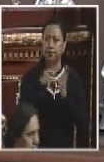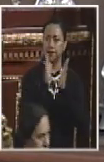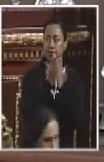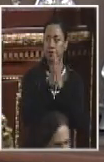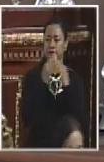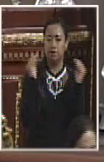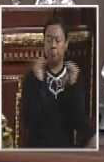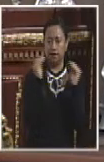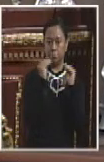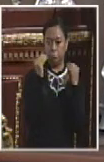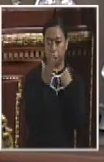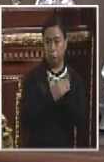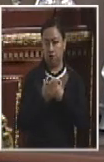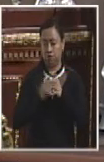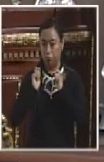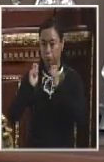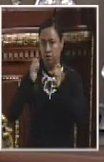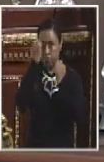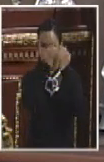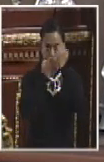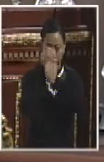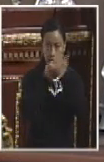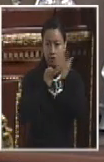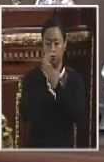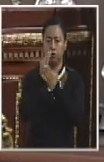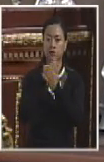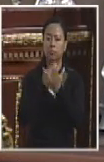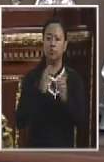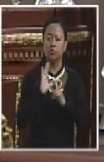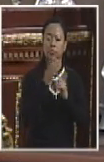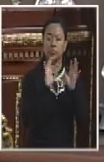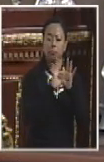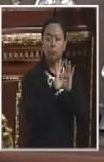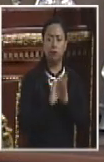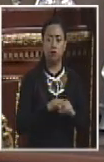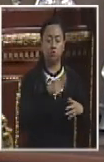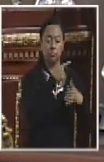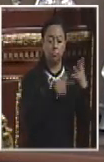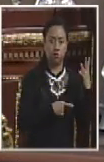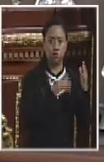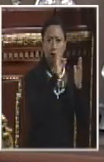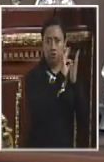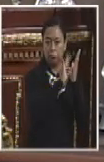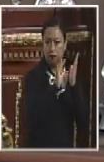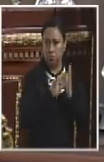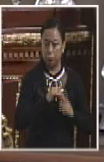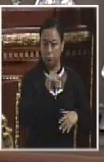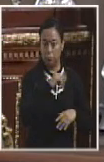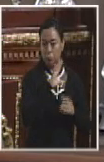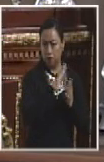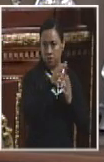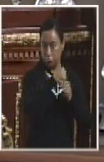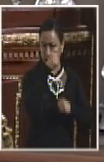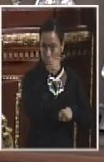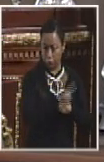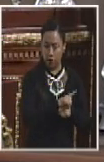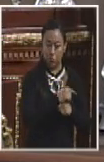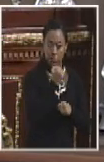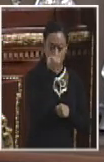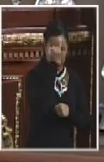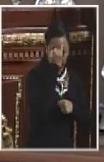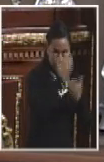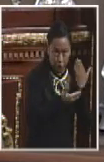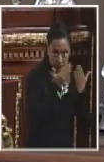los Debates y se turnará para su análisis y dictamen a las Comisiones Unidas de Puntos Constitucionales e Iniciativas Ciudadanas y